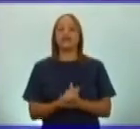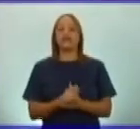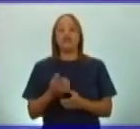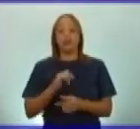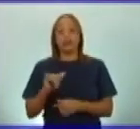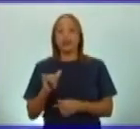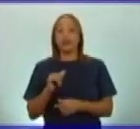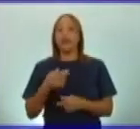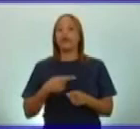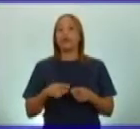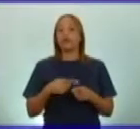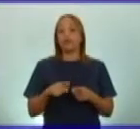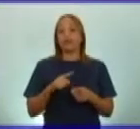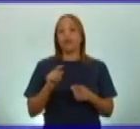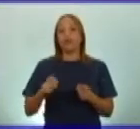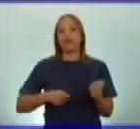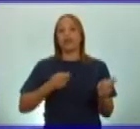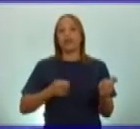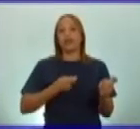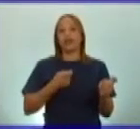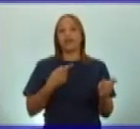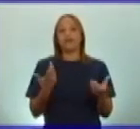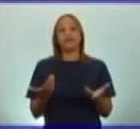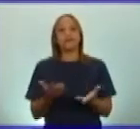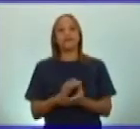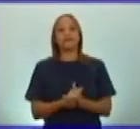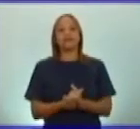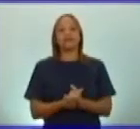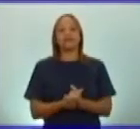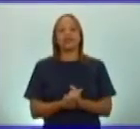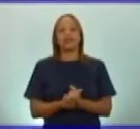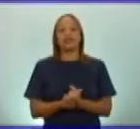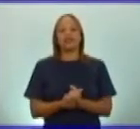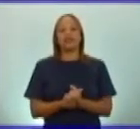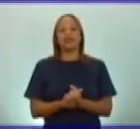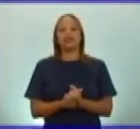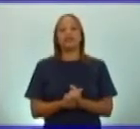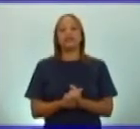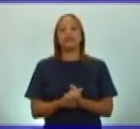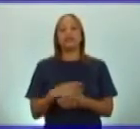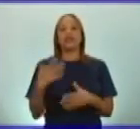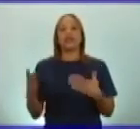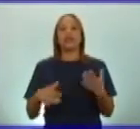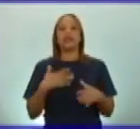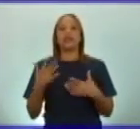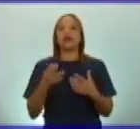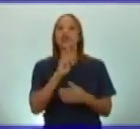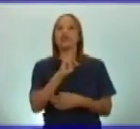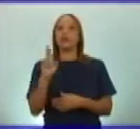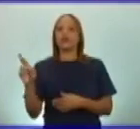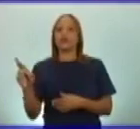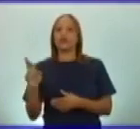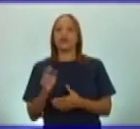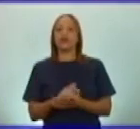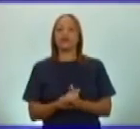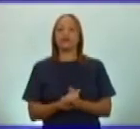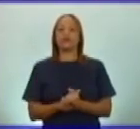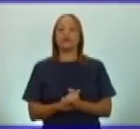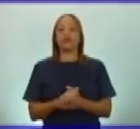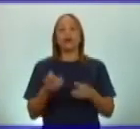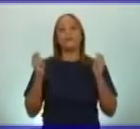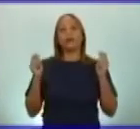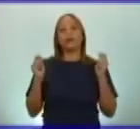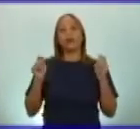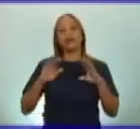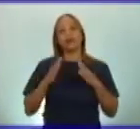como resultado de esa Primera Guerra Mundial está ese auge revolucionario en cada uno de estos países. Por eso, pero recuerden